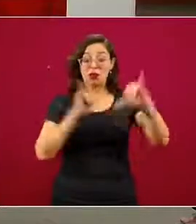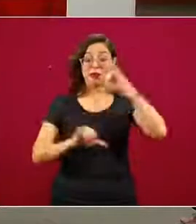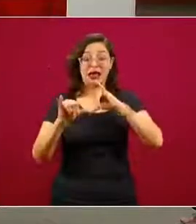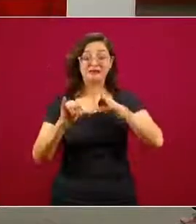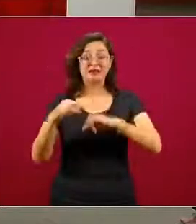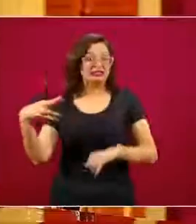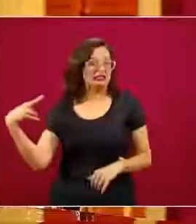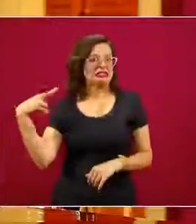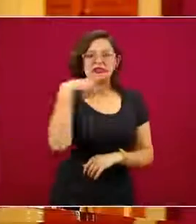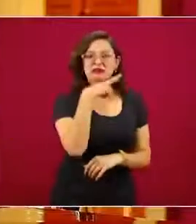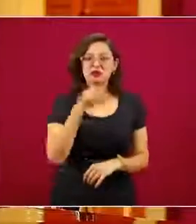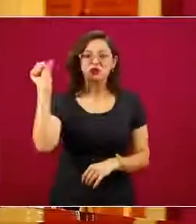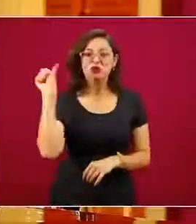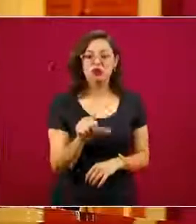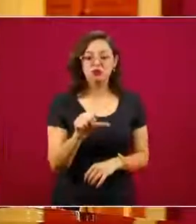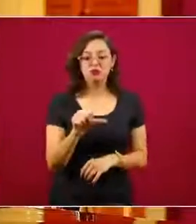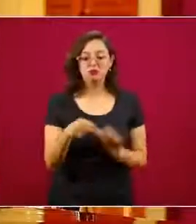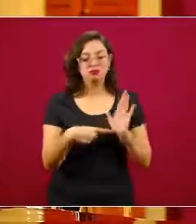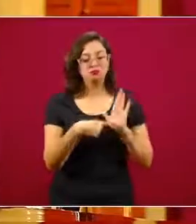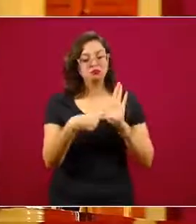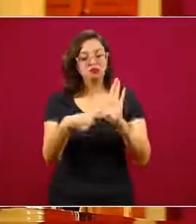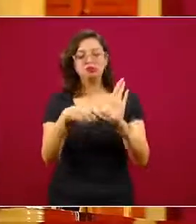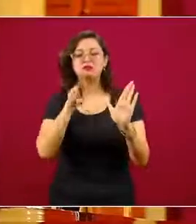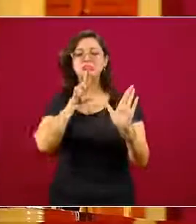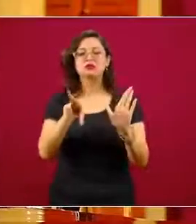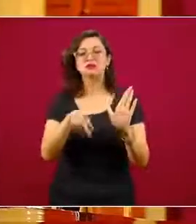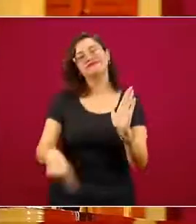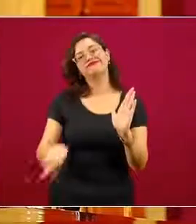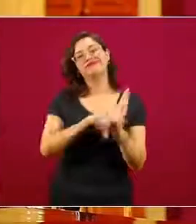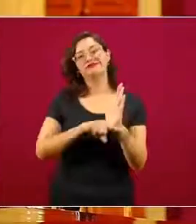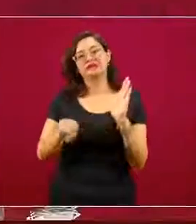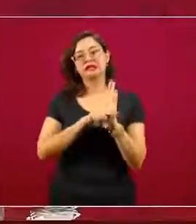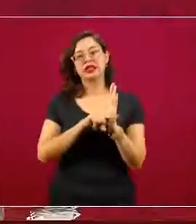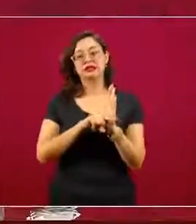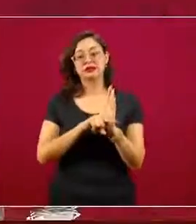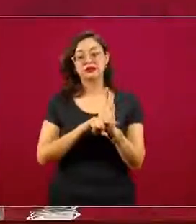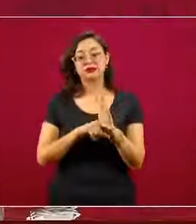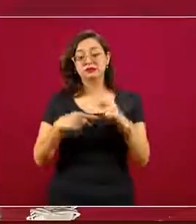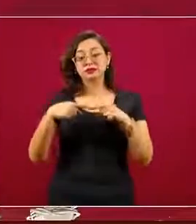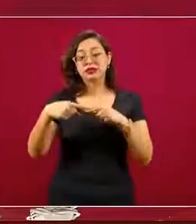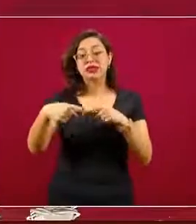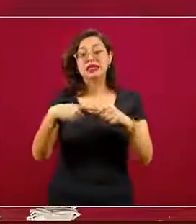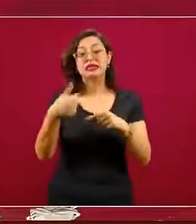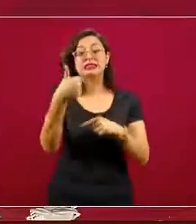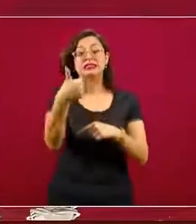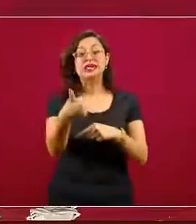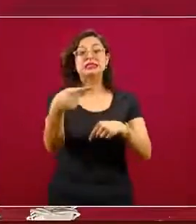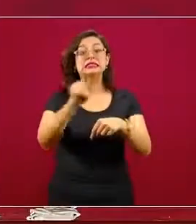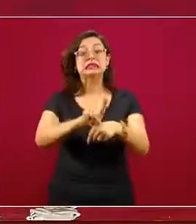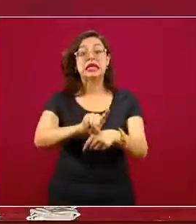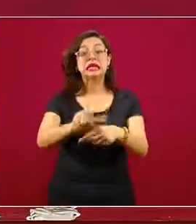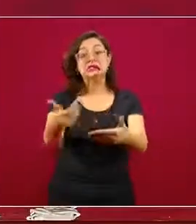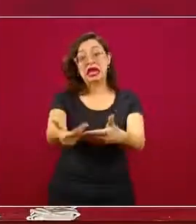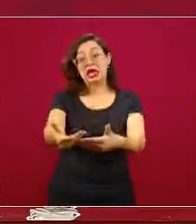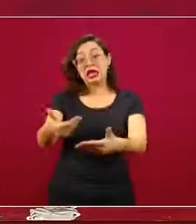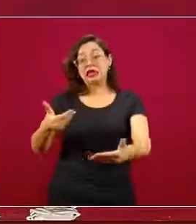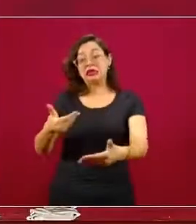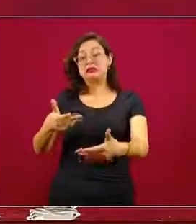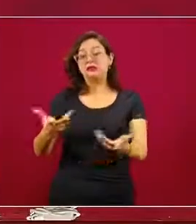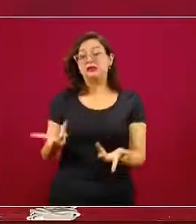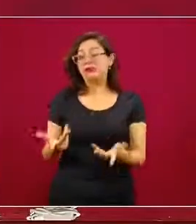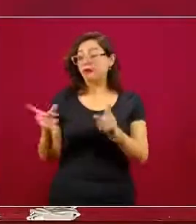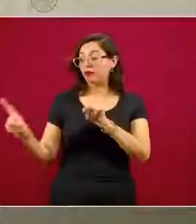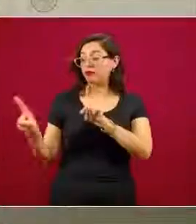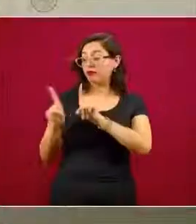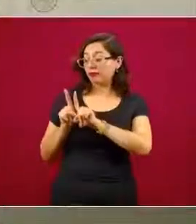es que la prueba salga negativa. ¿Qué quiere decir demasiado rápido? Menos de 6 días de que estuve en contacto con la persona